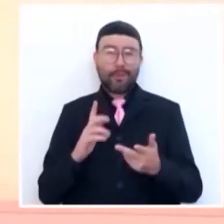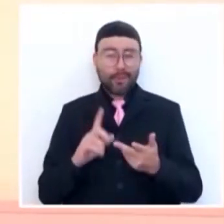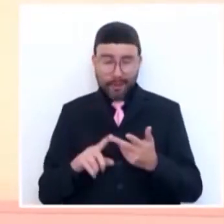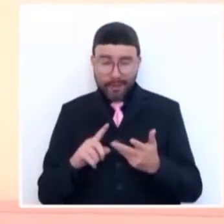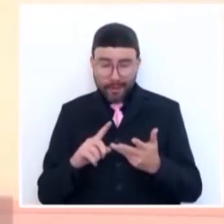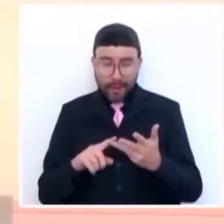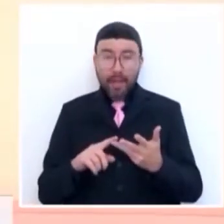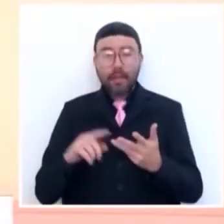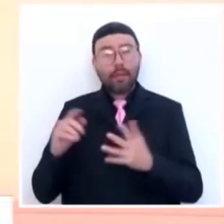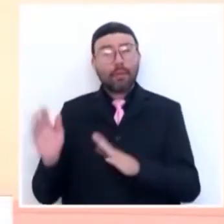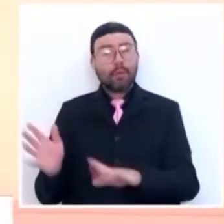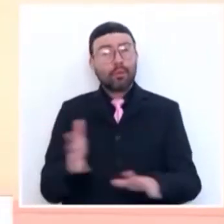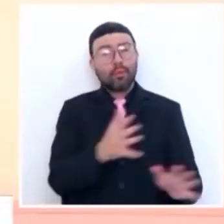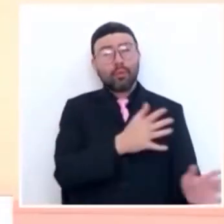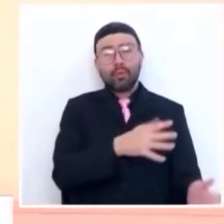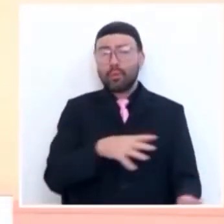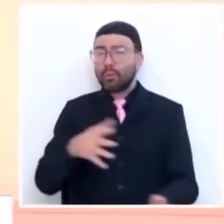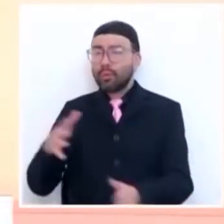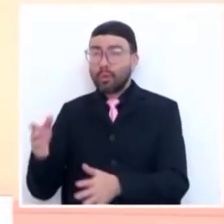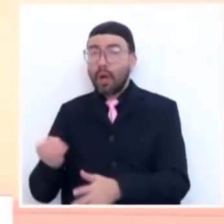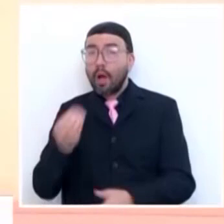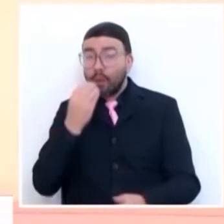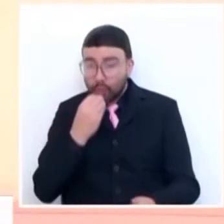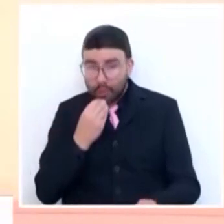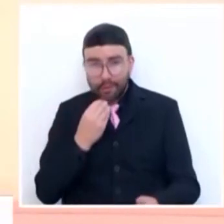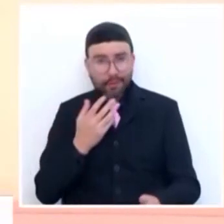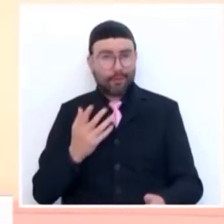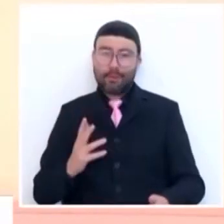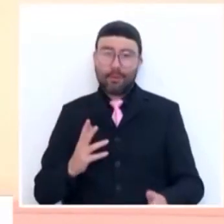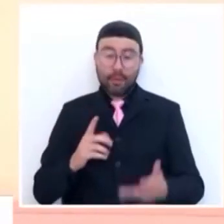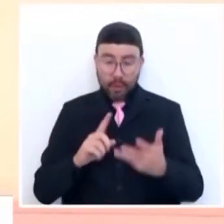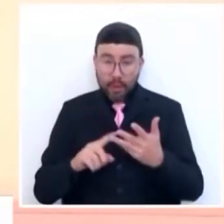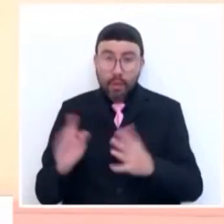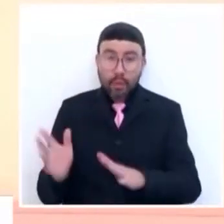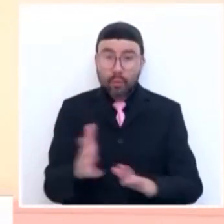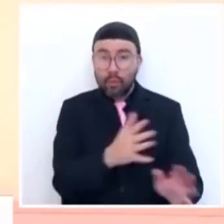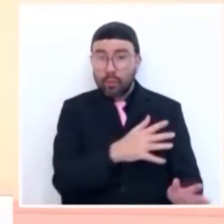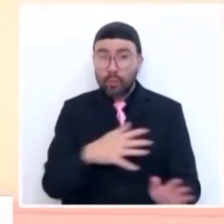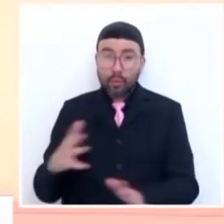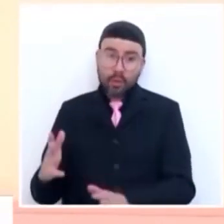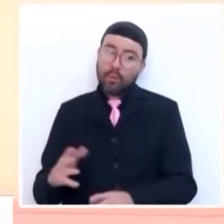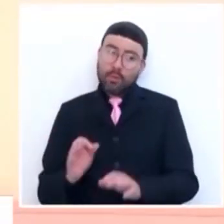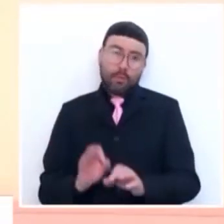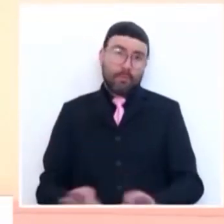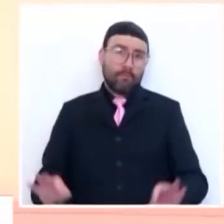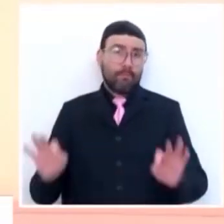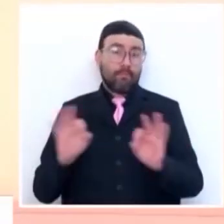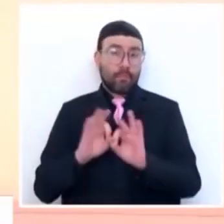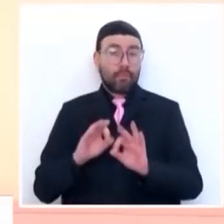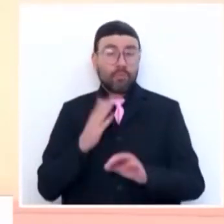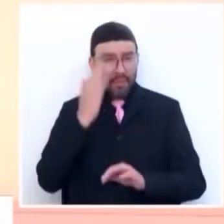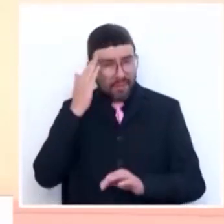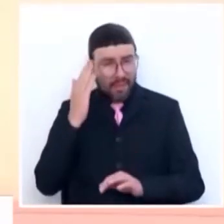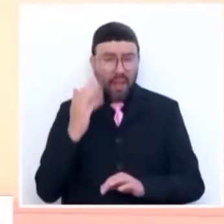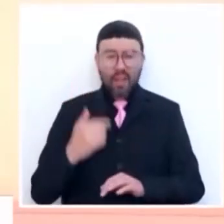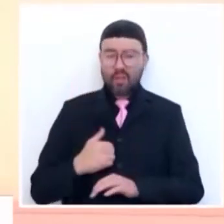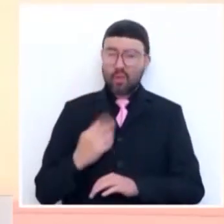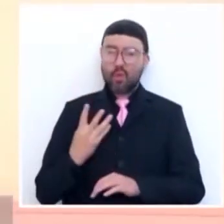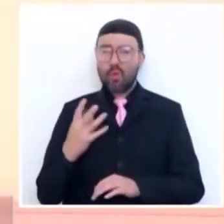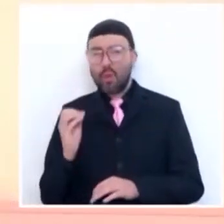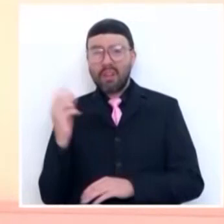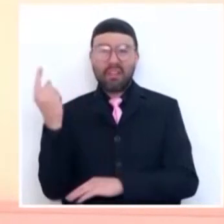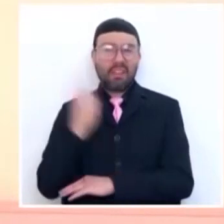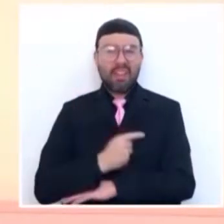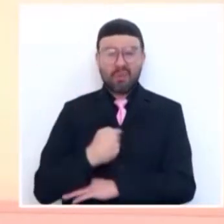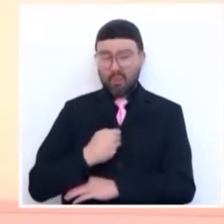no se mastica. El aire es vital. Ustedes saben que podemos sobrevivir hasta 40 días